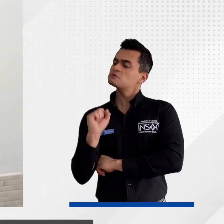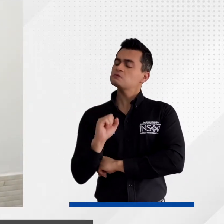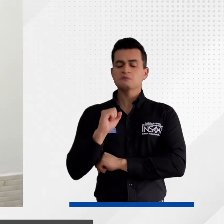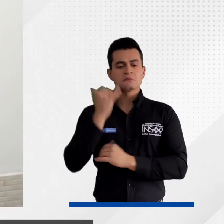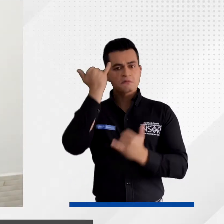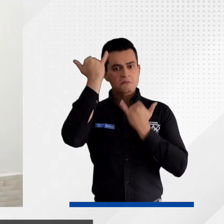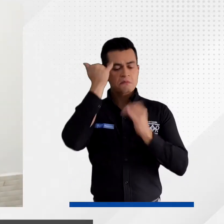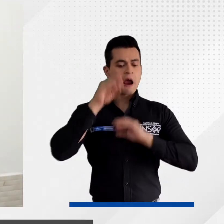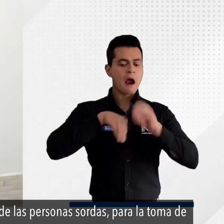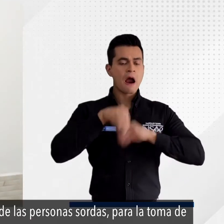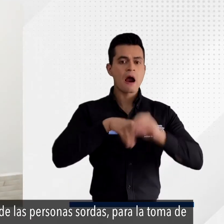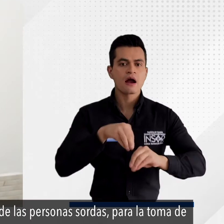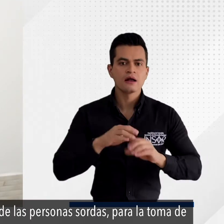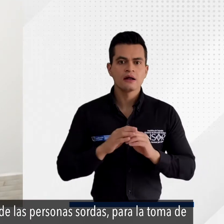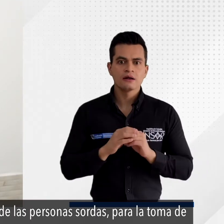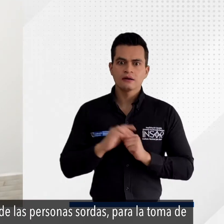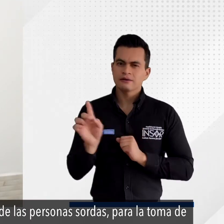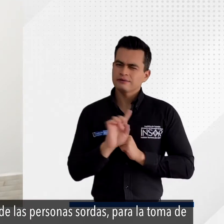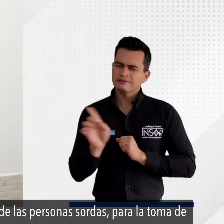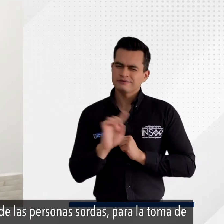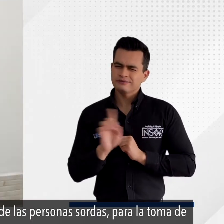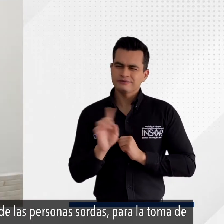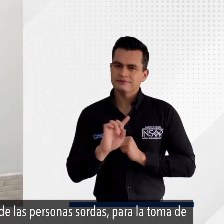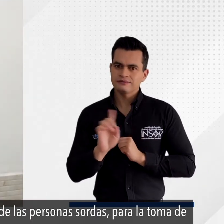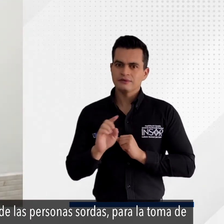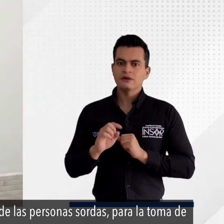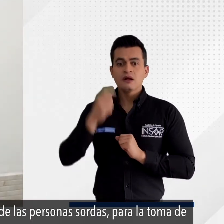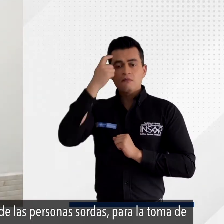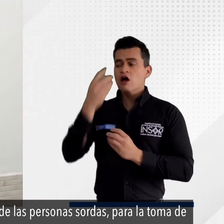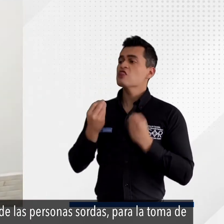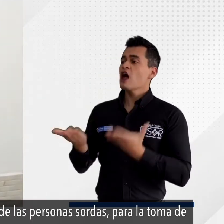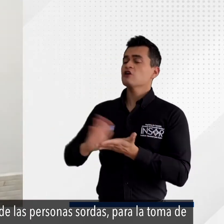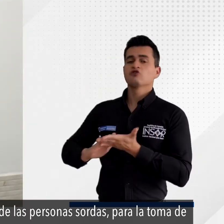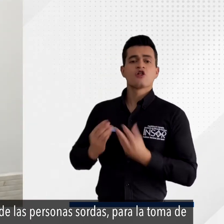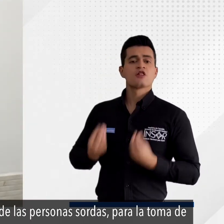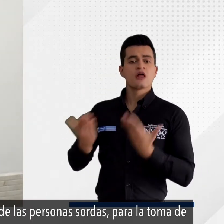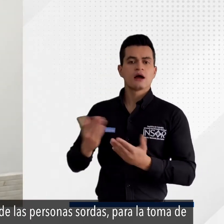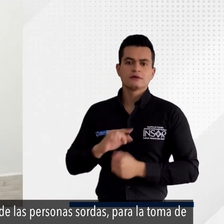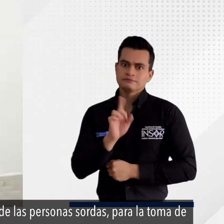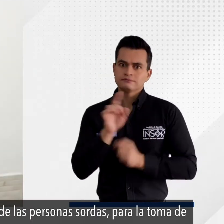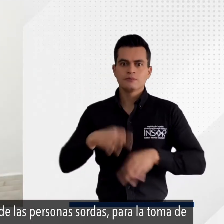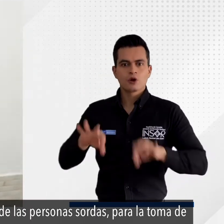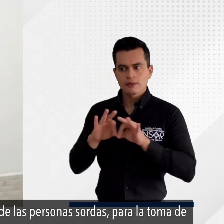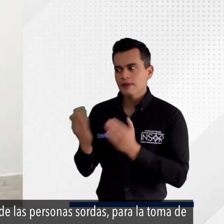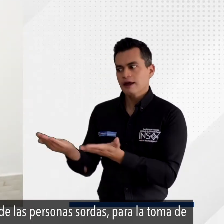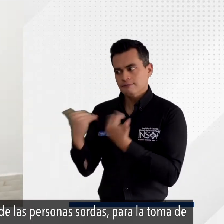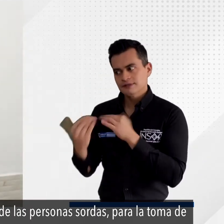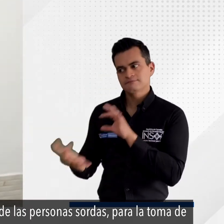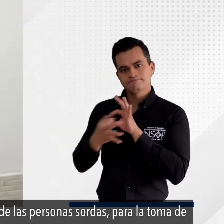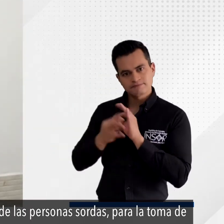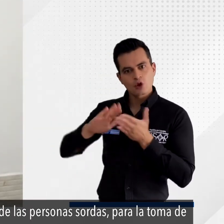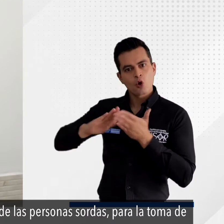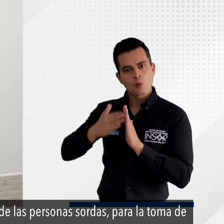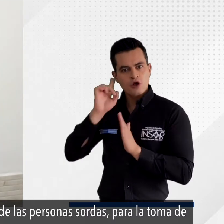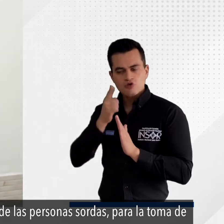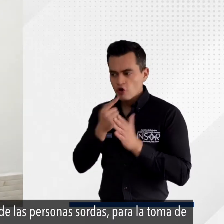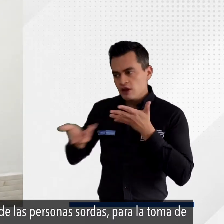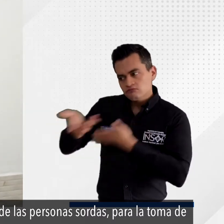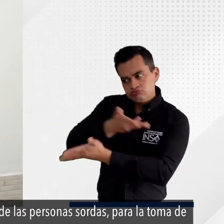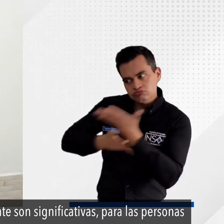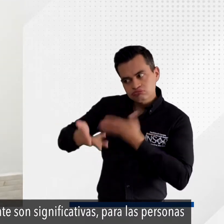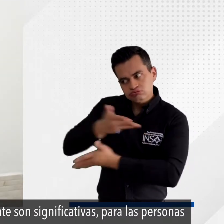no es la idea. La idea es que siempre haya una representación de las personas sordas para la toma